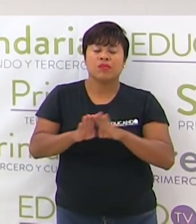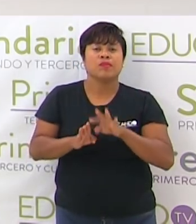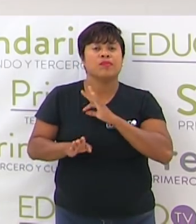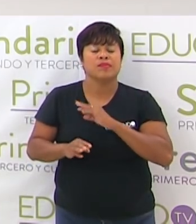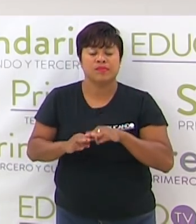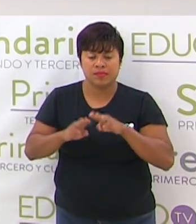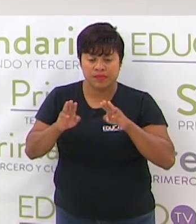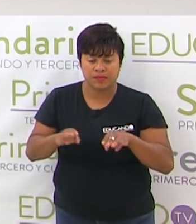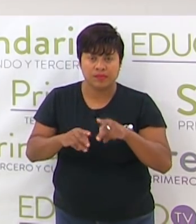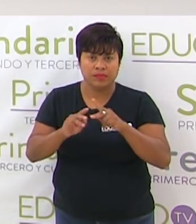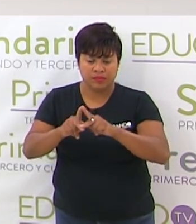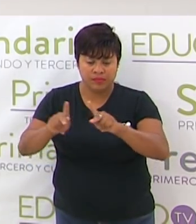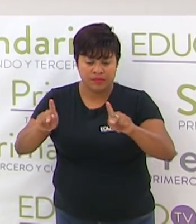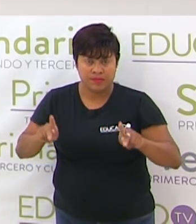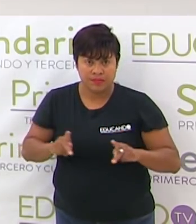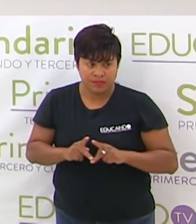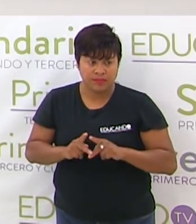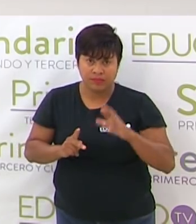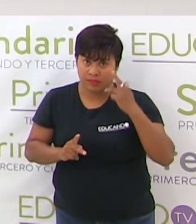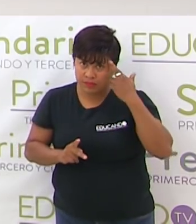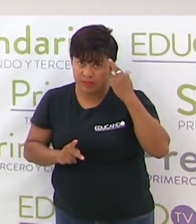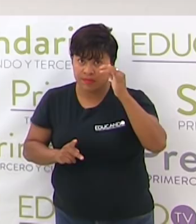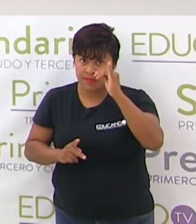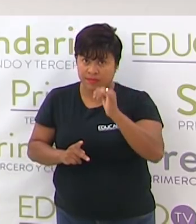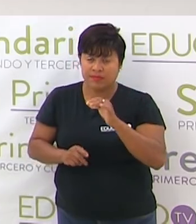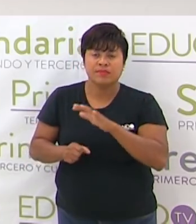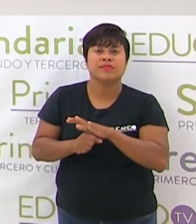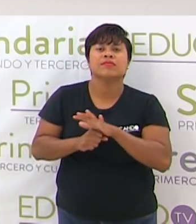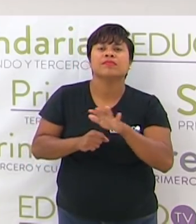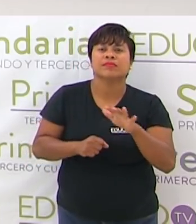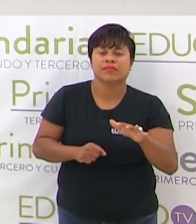medir el perímetro? ¿Sí? ¿Cuál es?